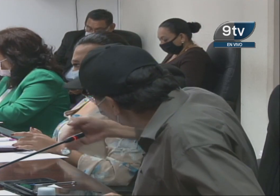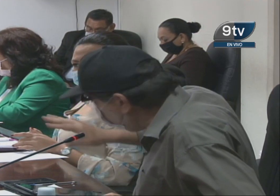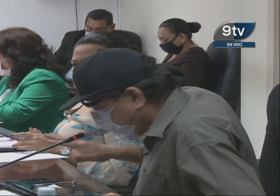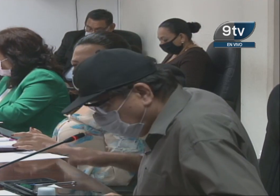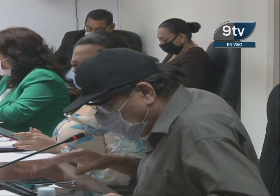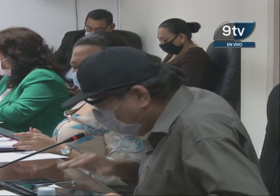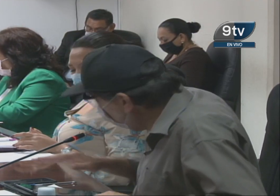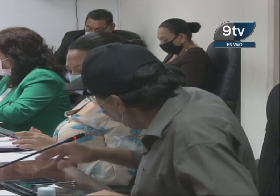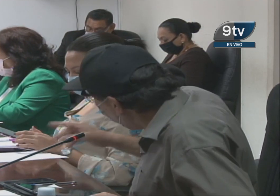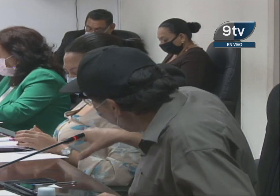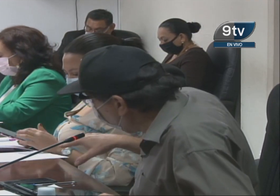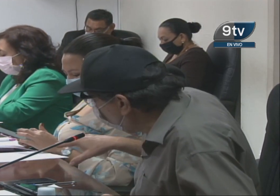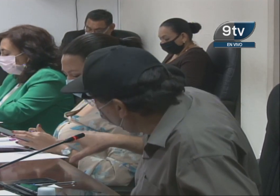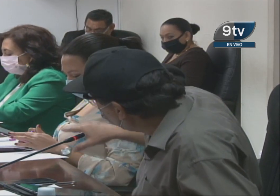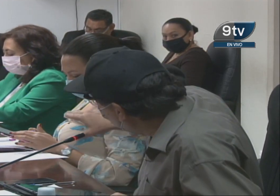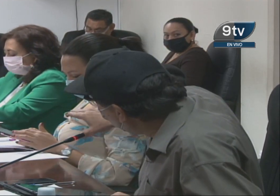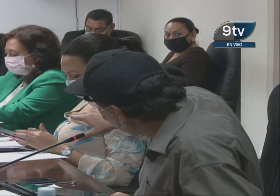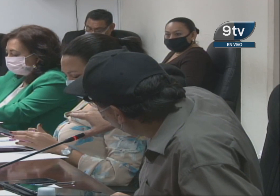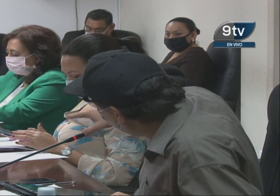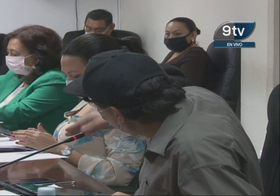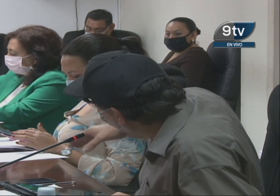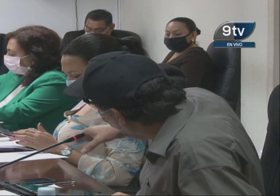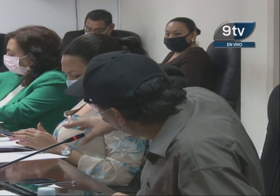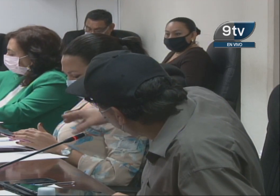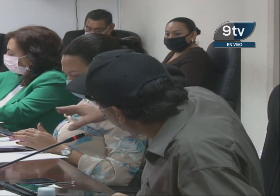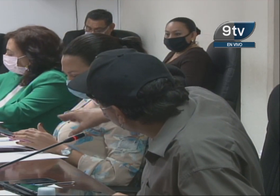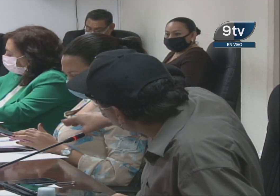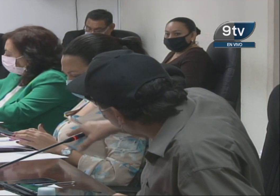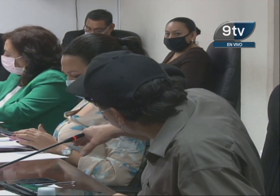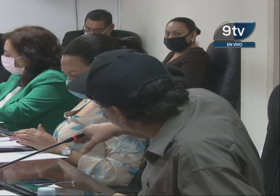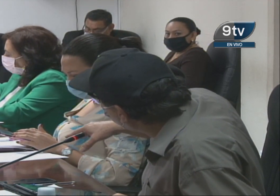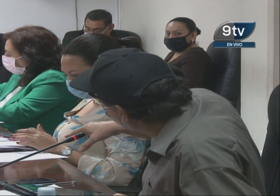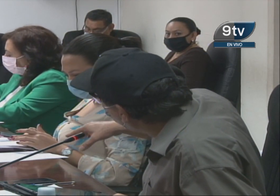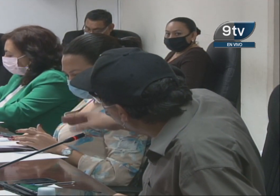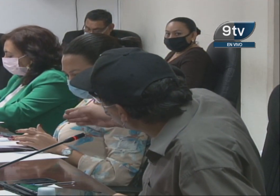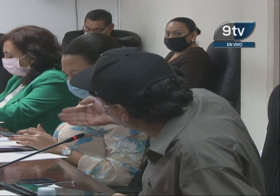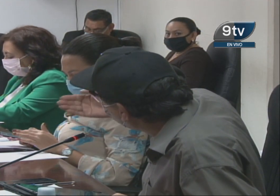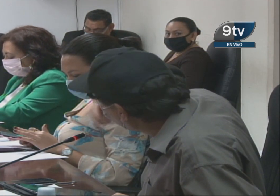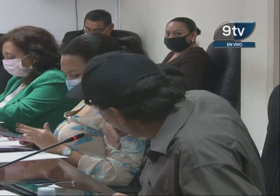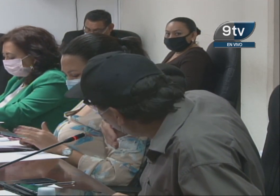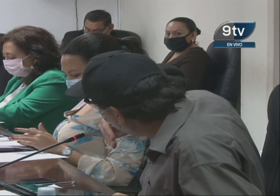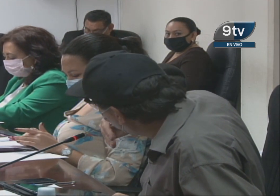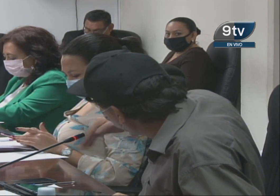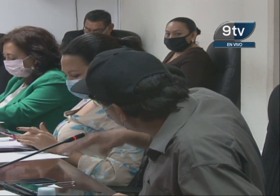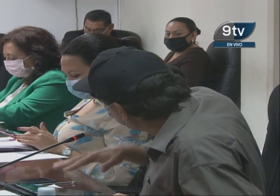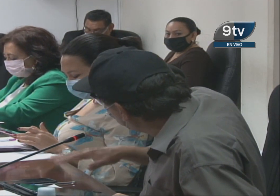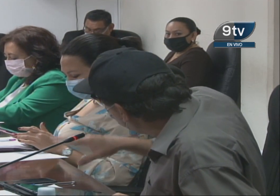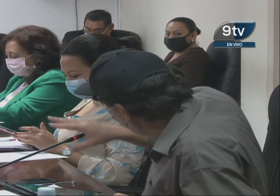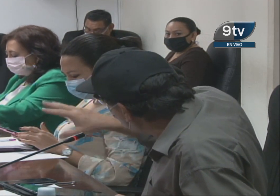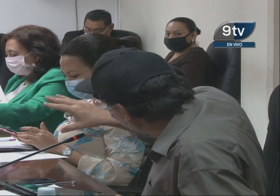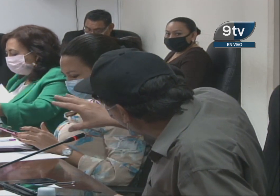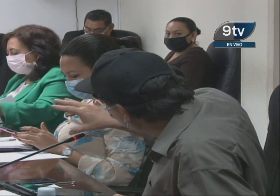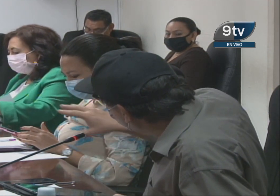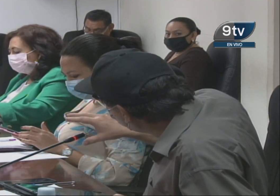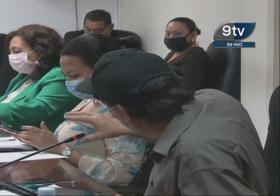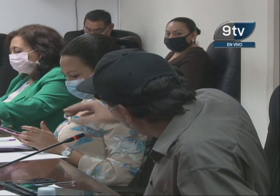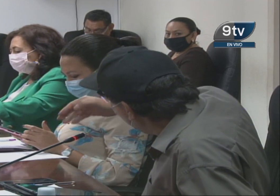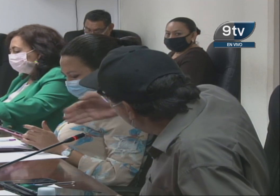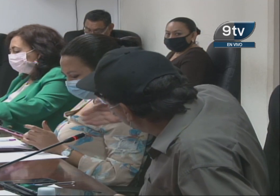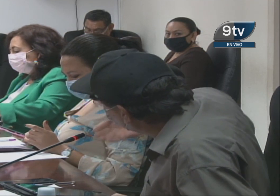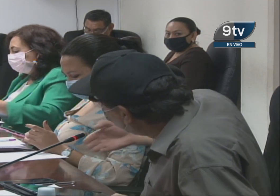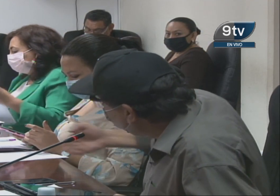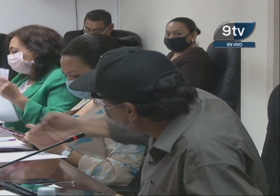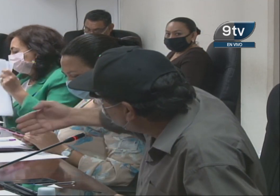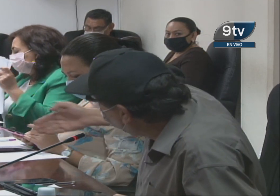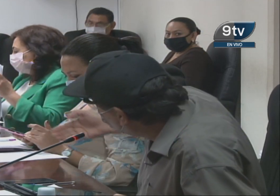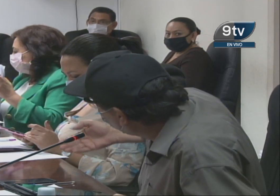todos. En todos hay la firma del ministro del ramo, por eso es que me llamó la atención. No